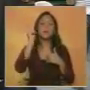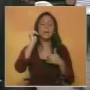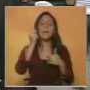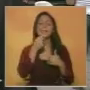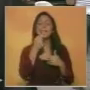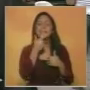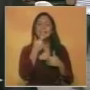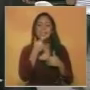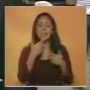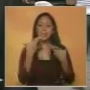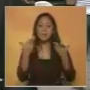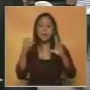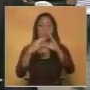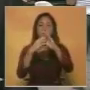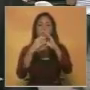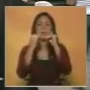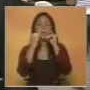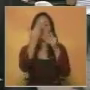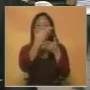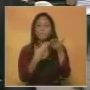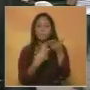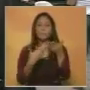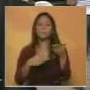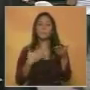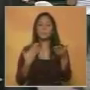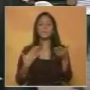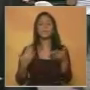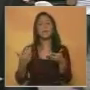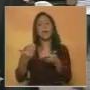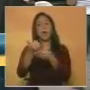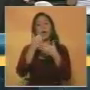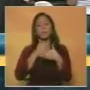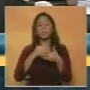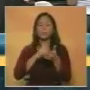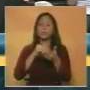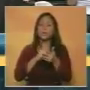presentará ante Conatel una serie de documentos en aras de recuperar su concesión,